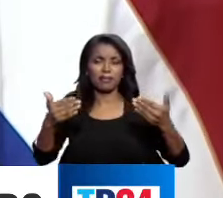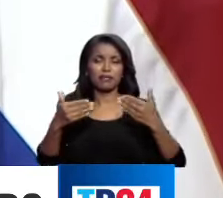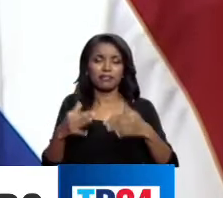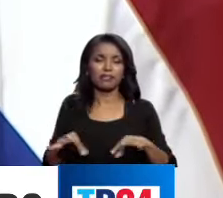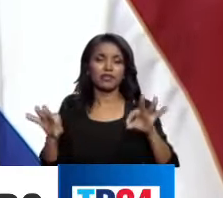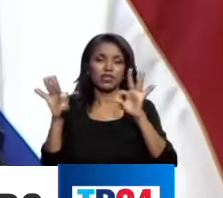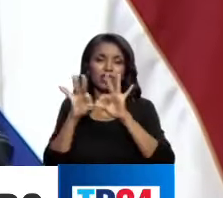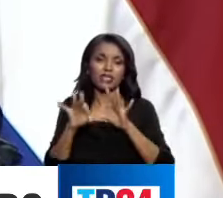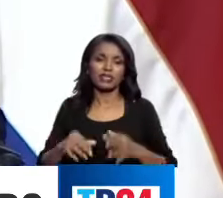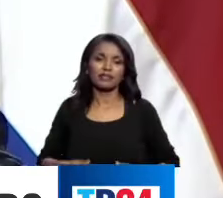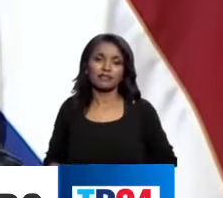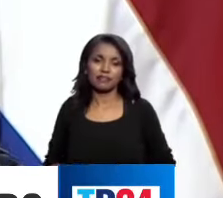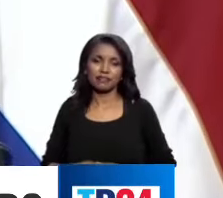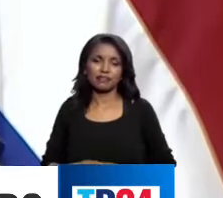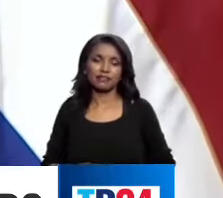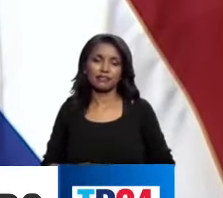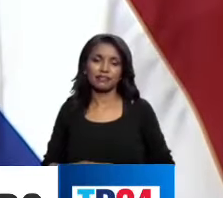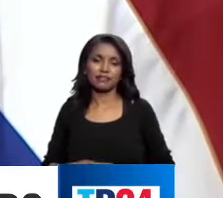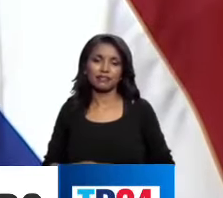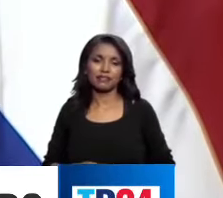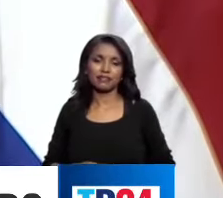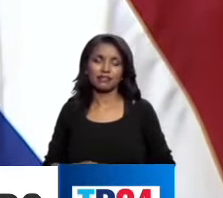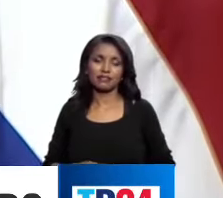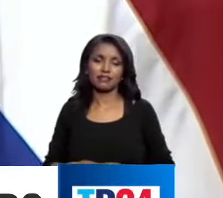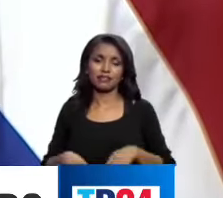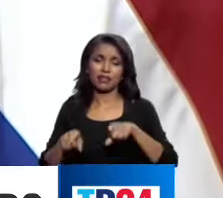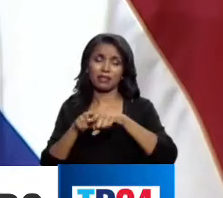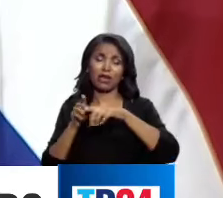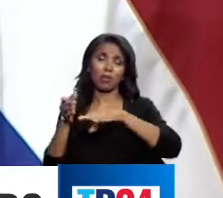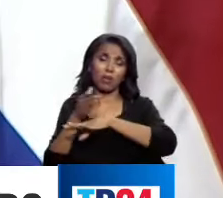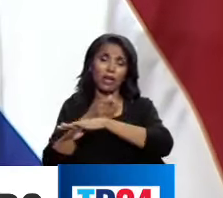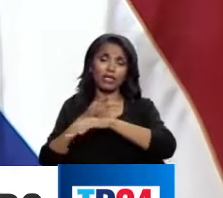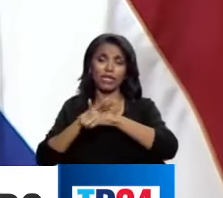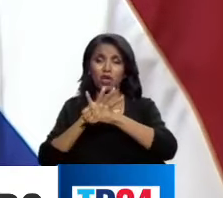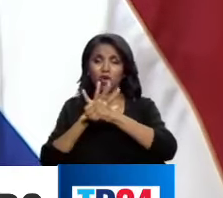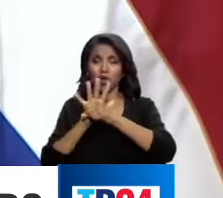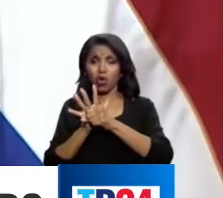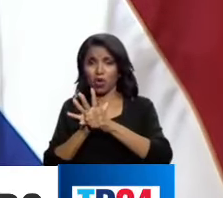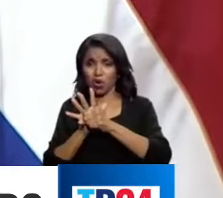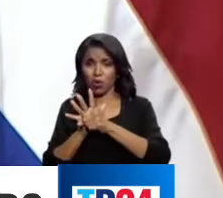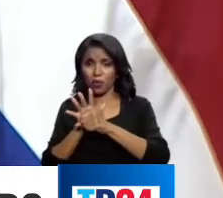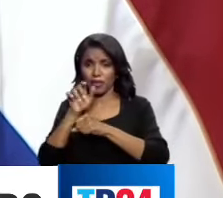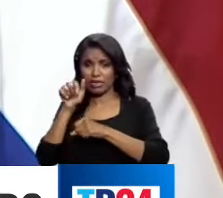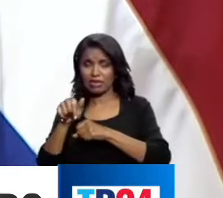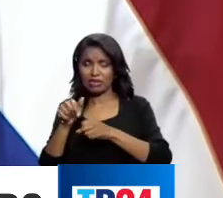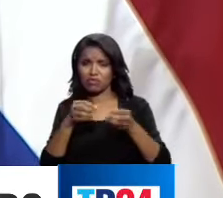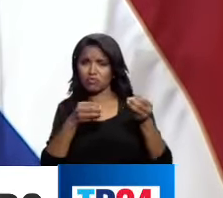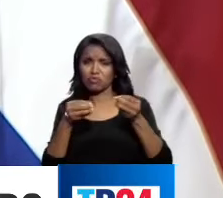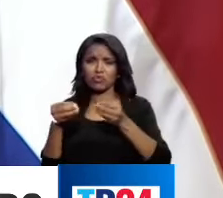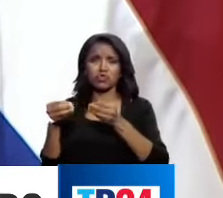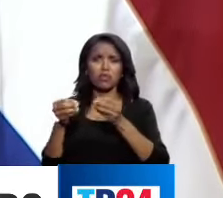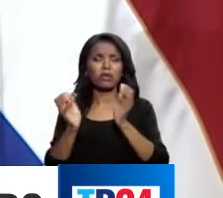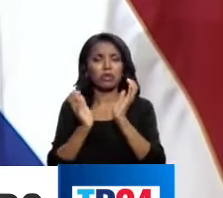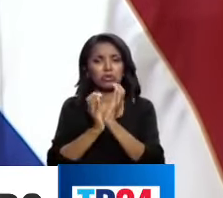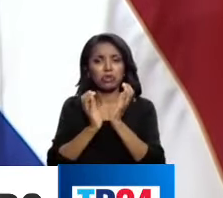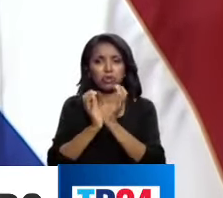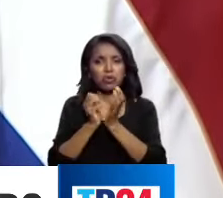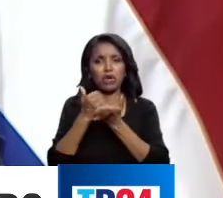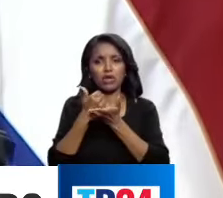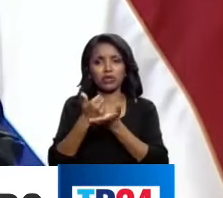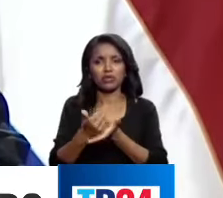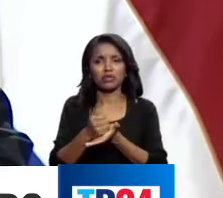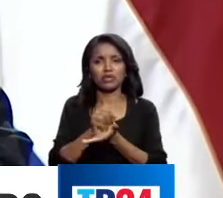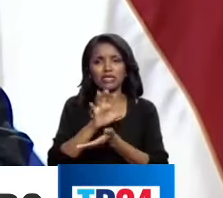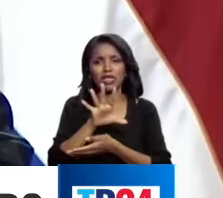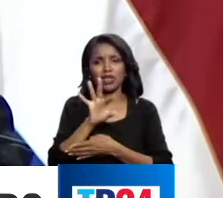tenemos que hacerlo como lo hicimos en medio de la pandemia y el sistema de salud nunca colapsó. Son